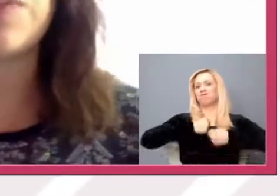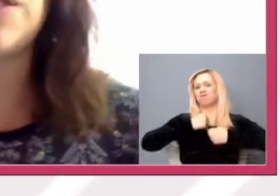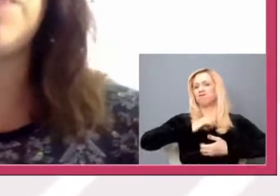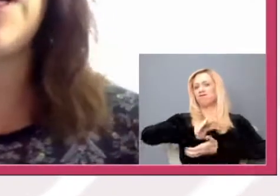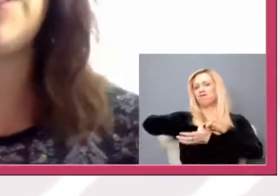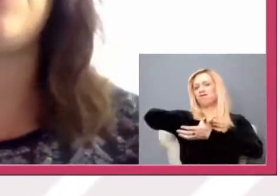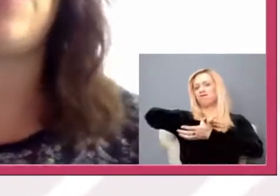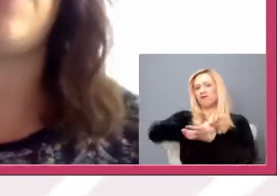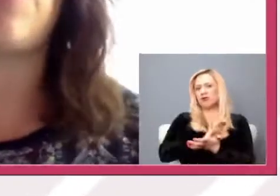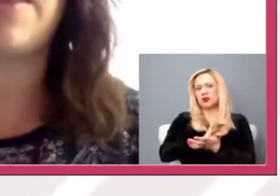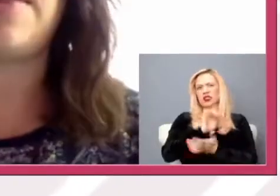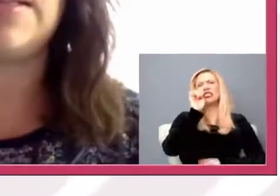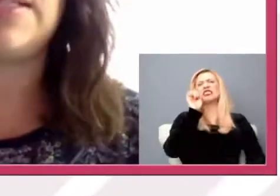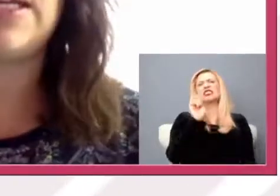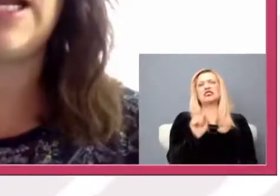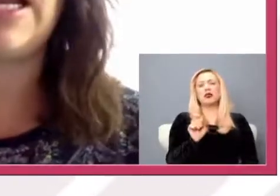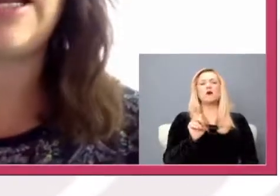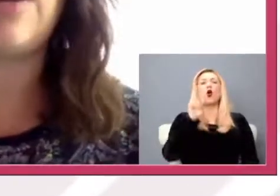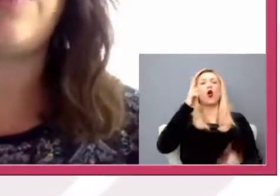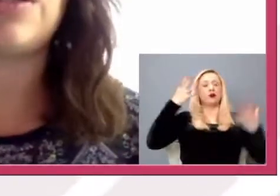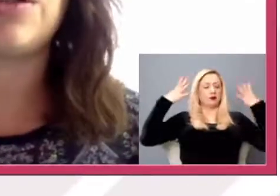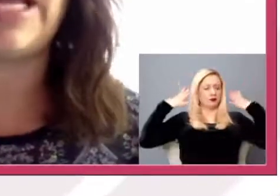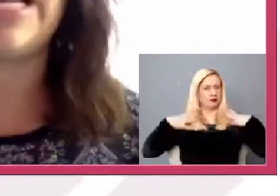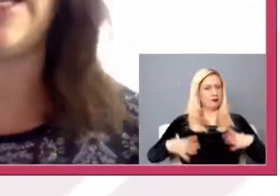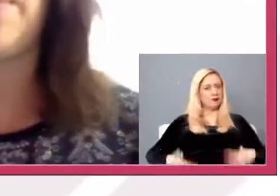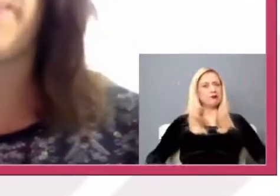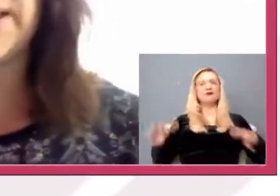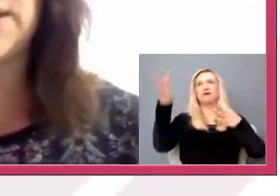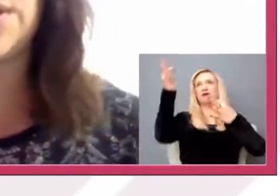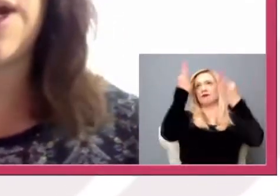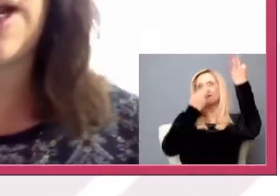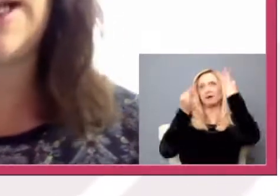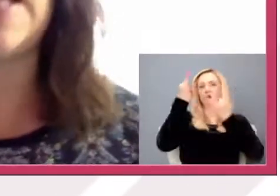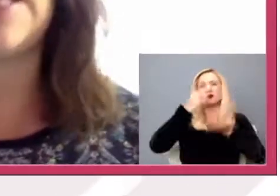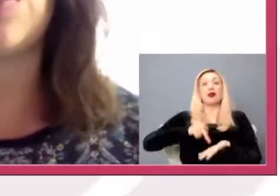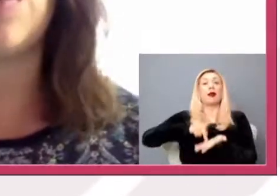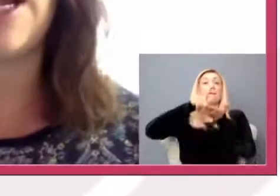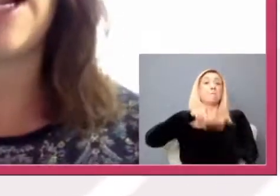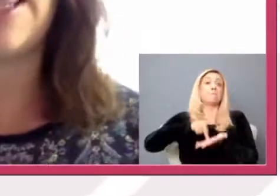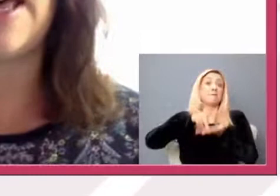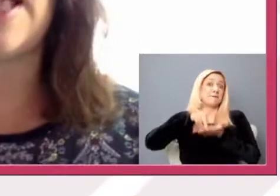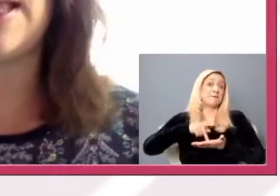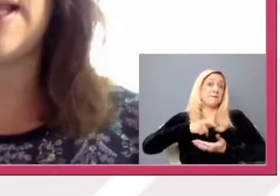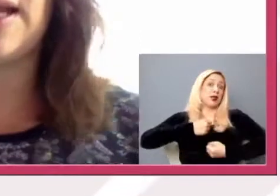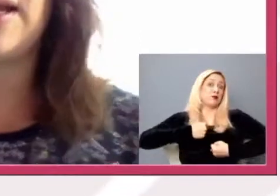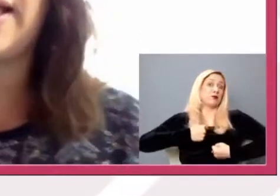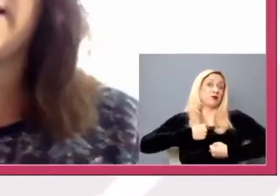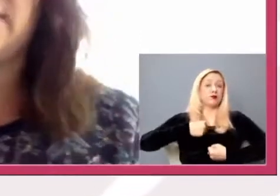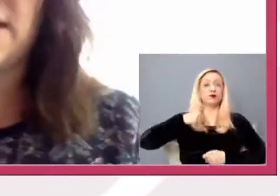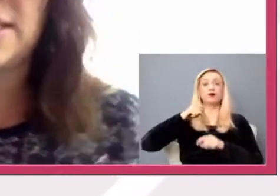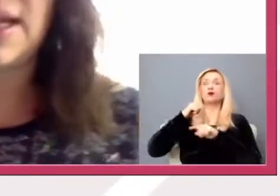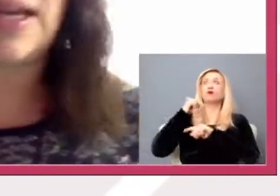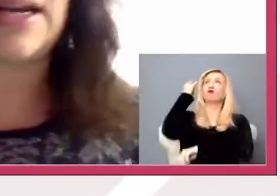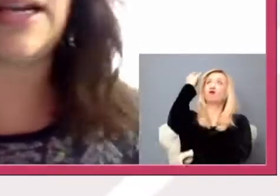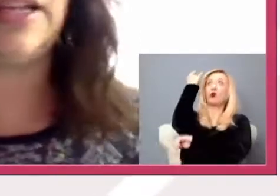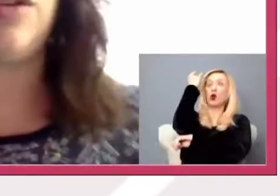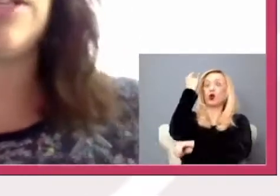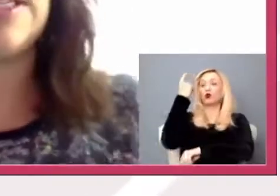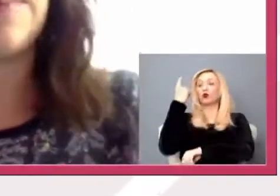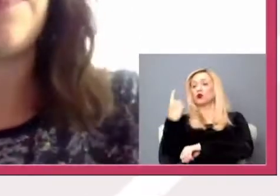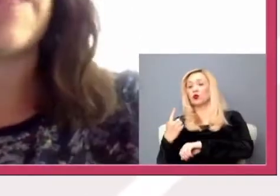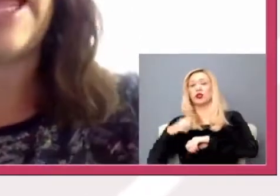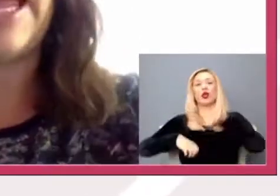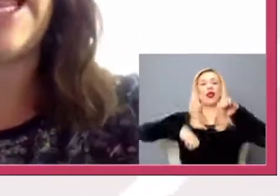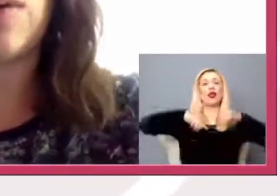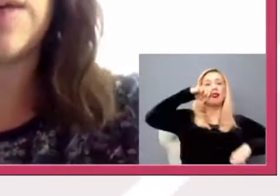motivos principales fueron la forma de vestir, el arreglo personal, el peso, la estatura, la edad y creencias